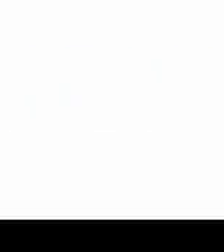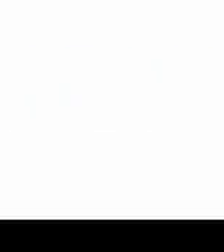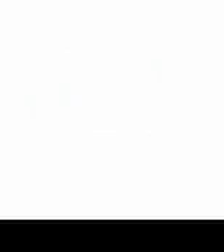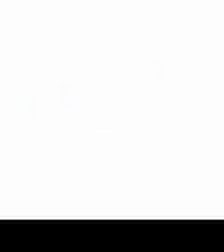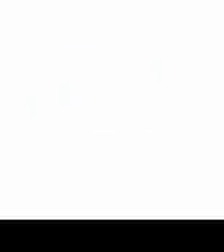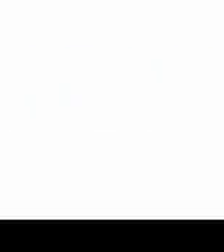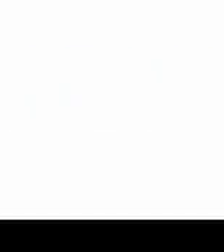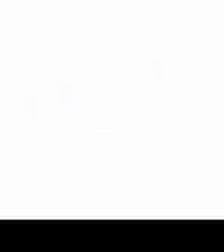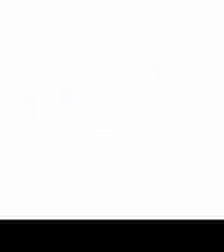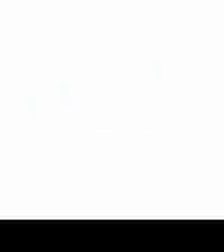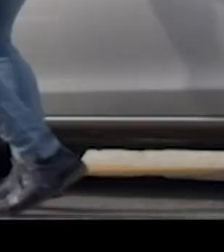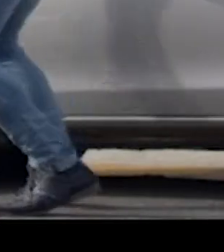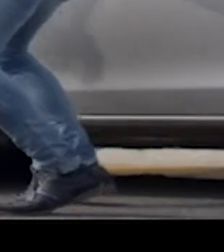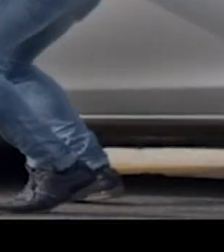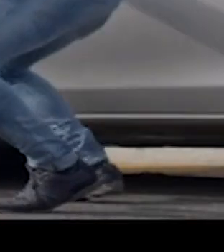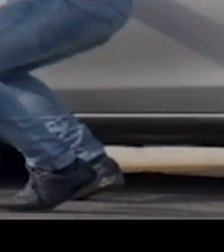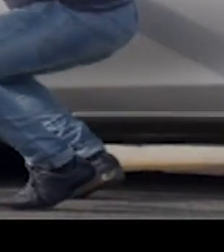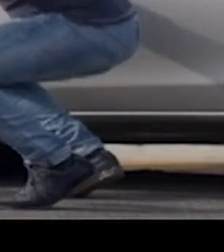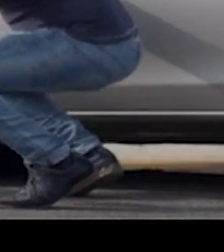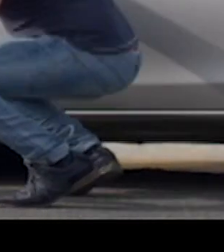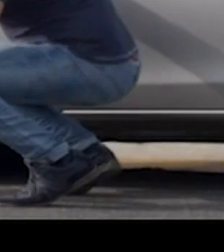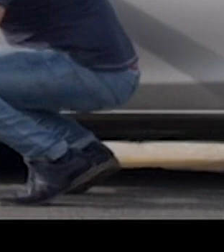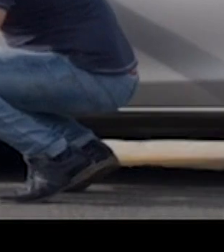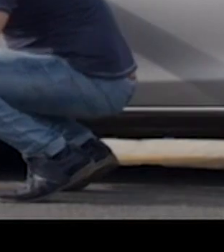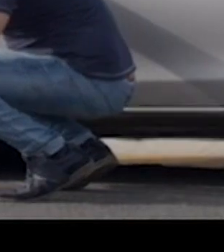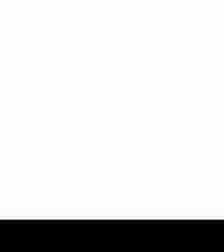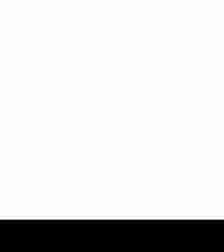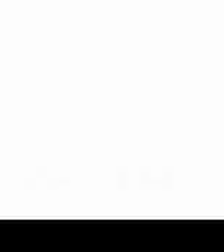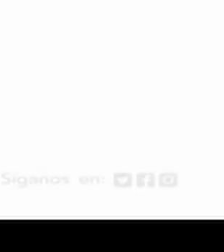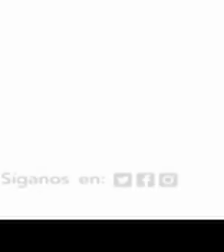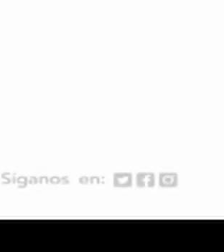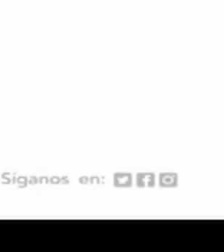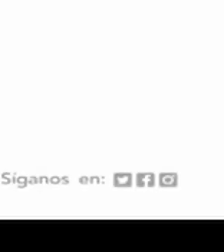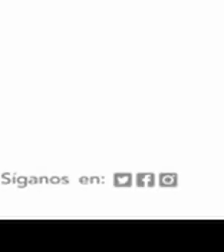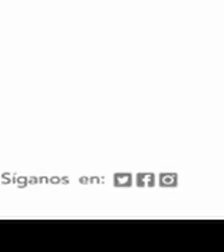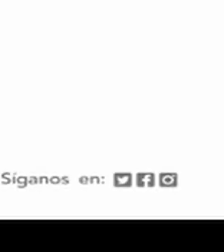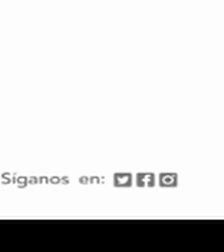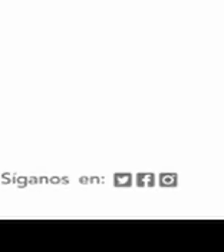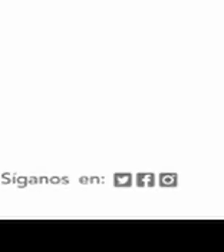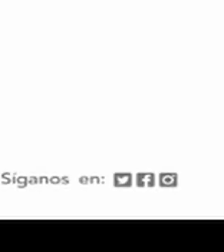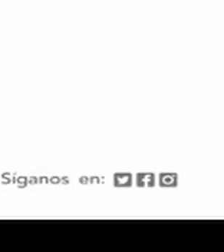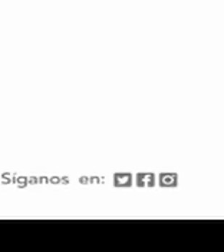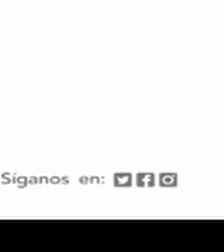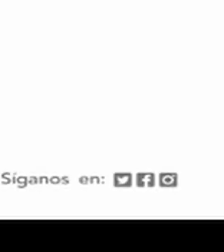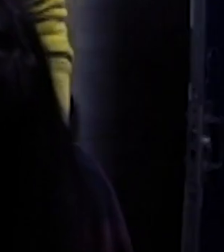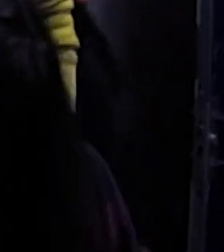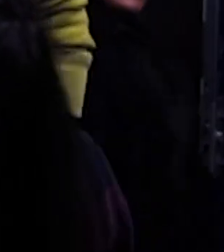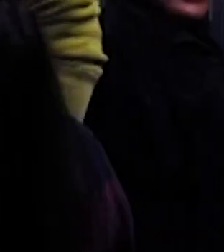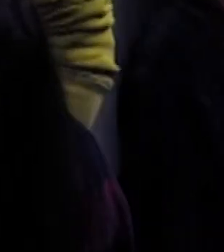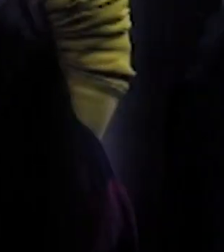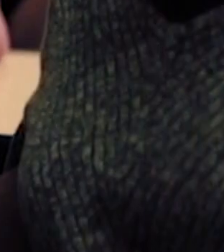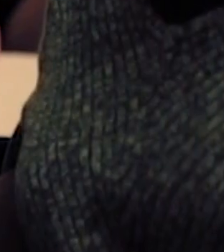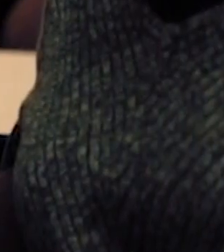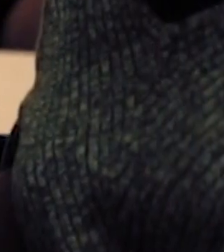razones para querer un BN rapidito. Sea cual sea la suya, solicítelo hoy. Banco Nacional. Juntos somos progreso.